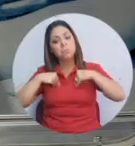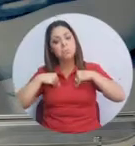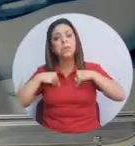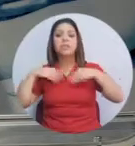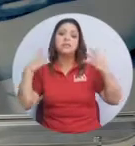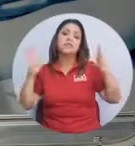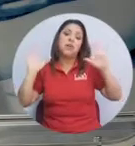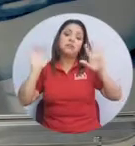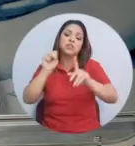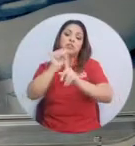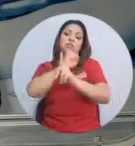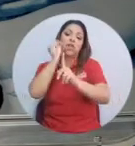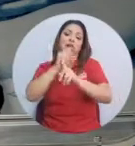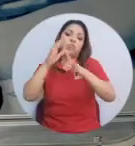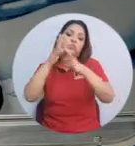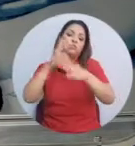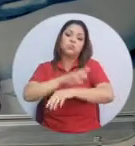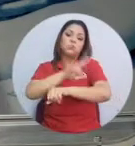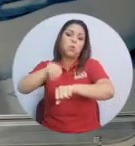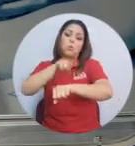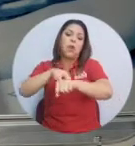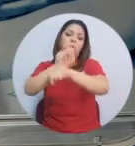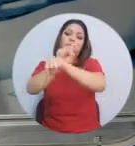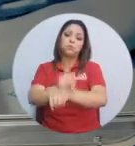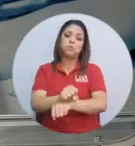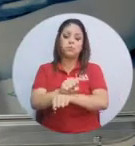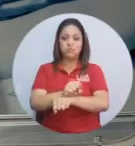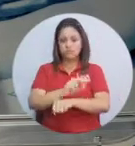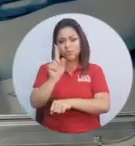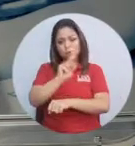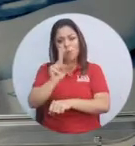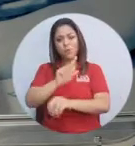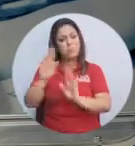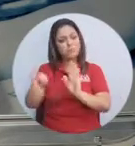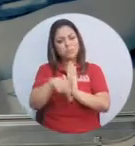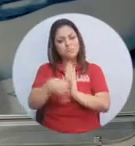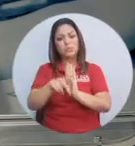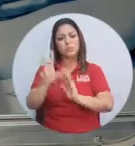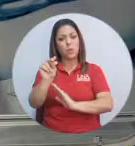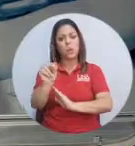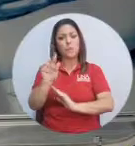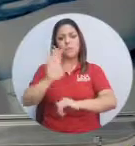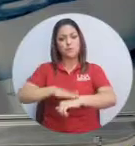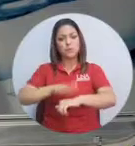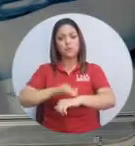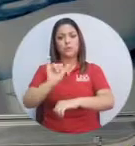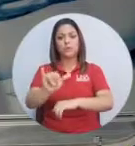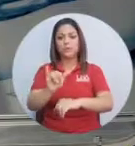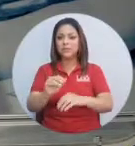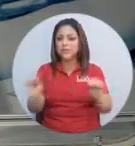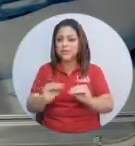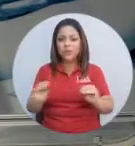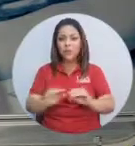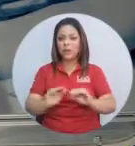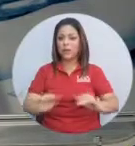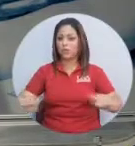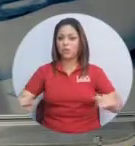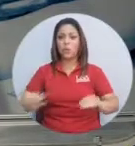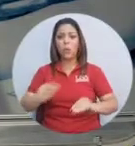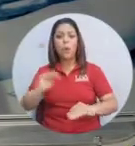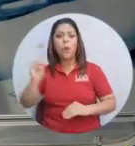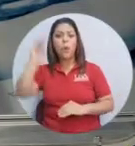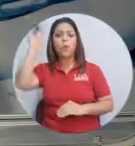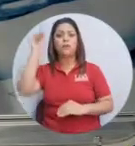que porque forme parte de la sociedad lo normalicemos y lo cotidianicemos. Ningún niño, niña o adolescente firma dentro de ese